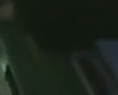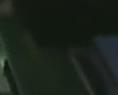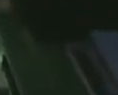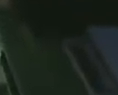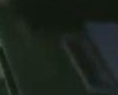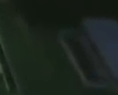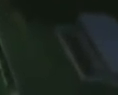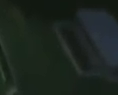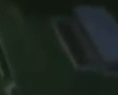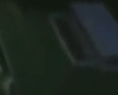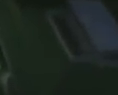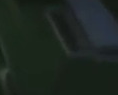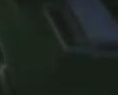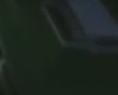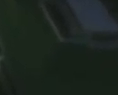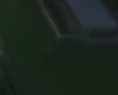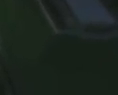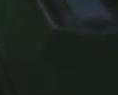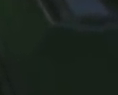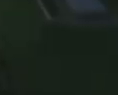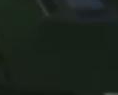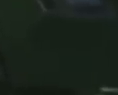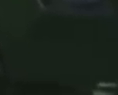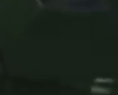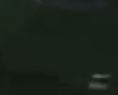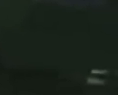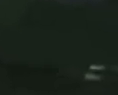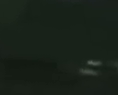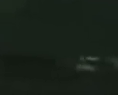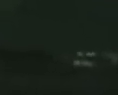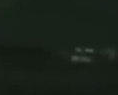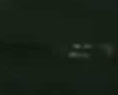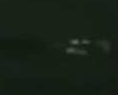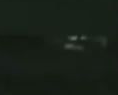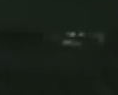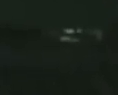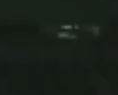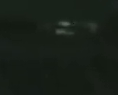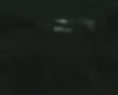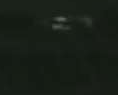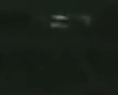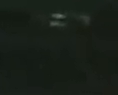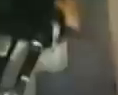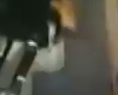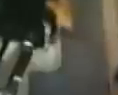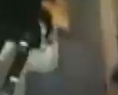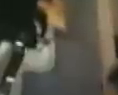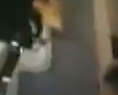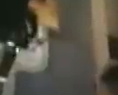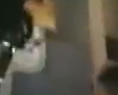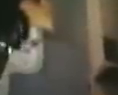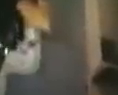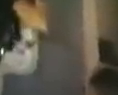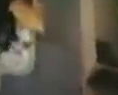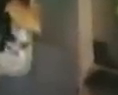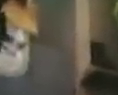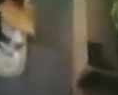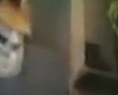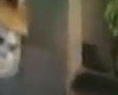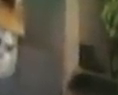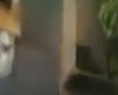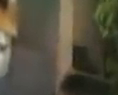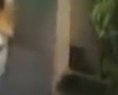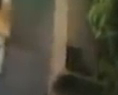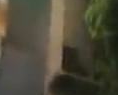Fascismo por la Defensa de la Verdad, donde se desarrolla además el encuentro Comunicación en 3R.net del